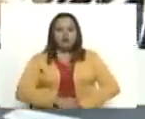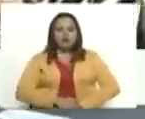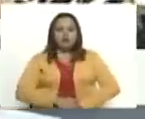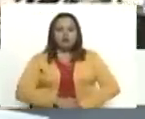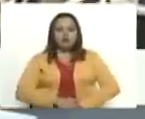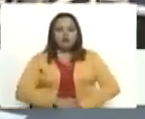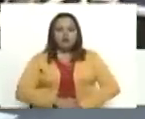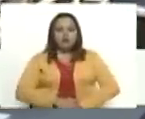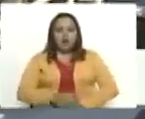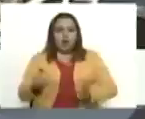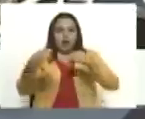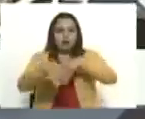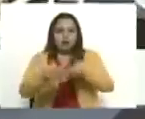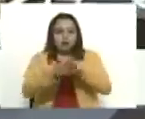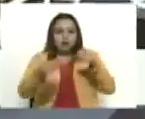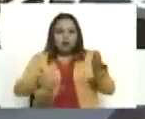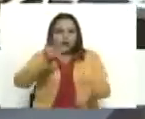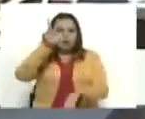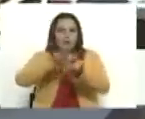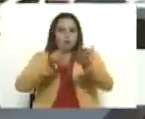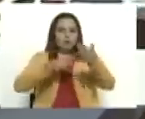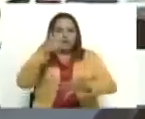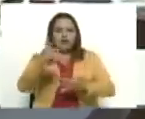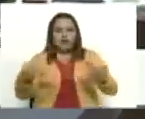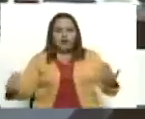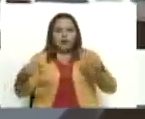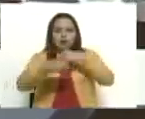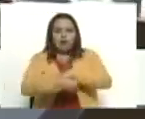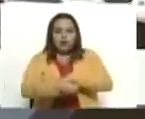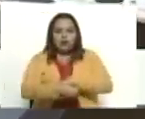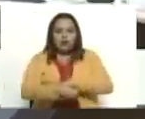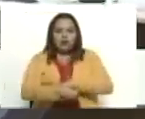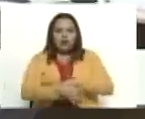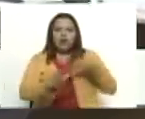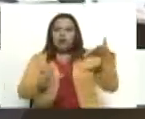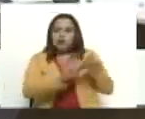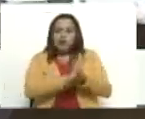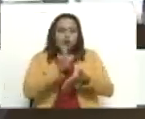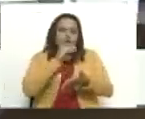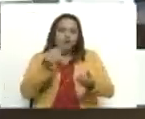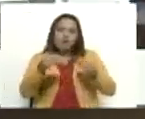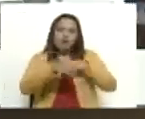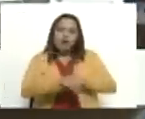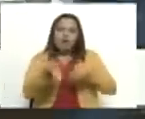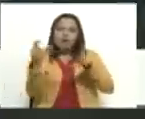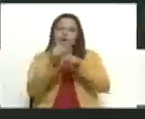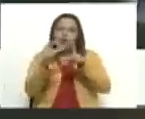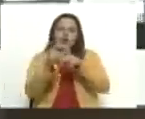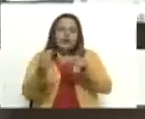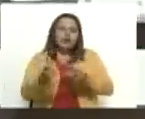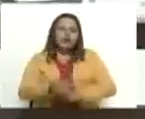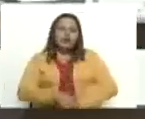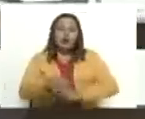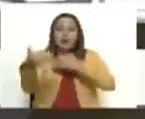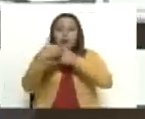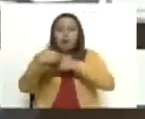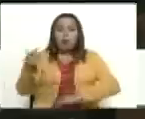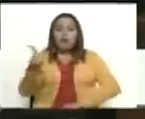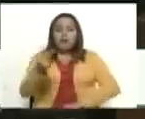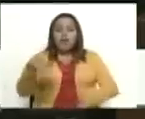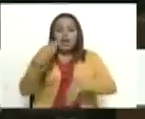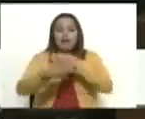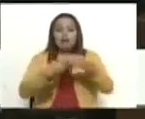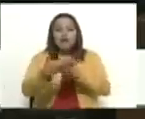Por unanimidad ha sido aprobado un proyecto de acuerdo en repudio a las nefastas e impertinentes declaraciones sobre Venezuela por parte